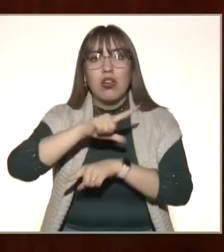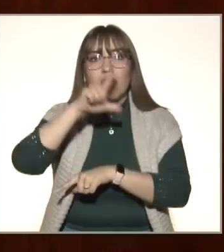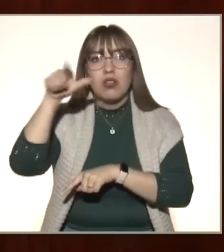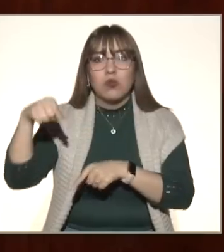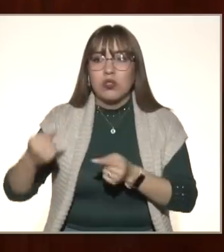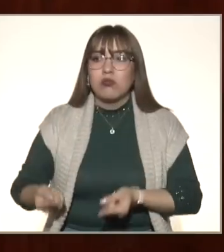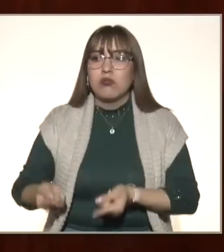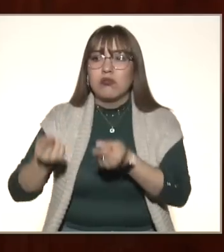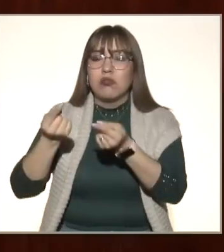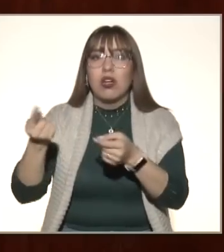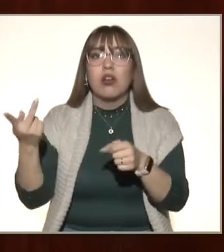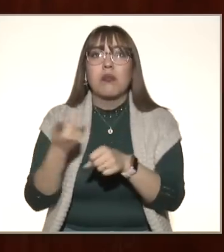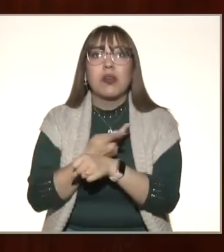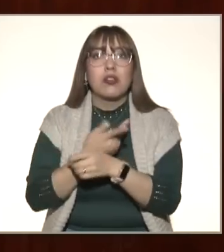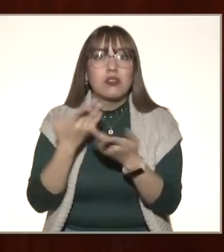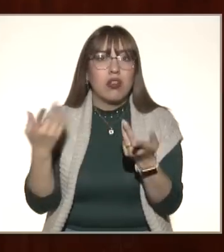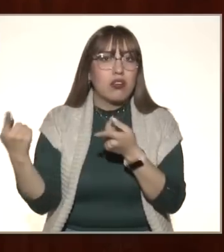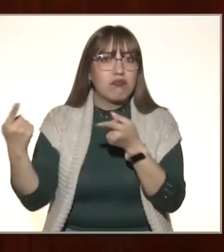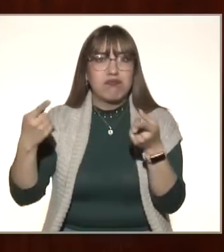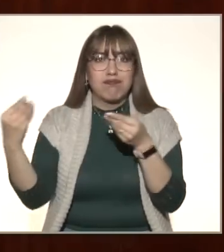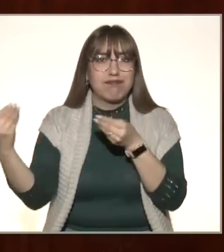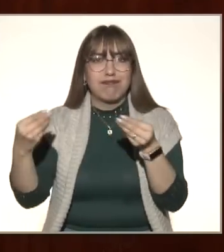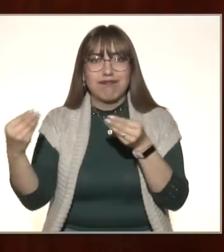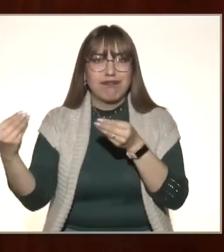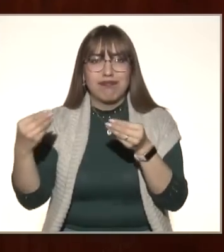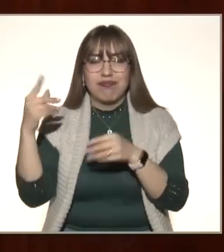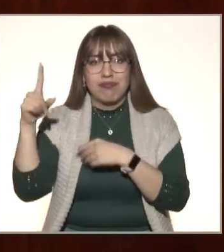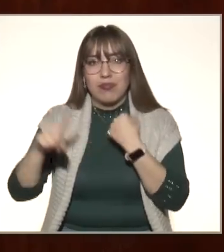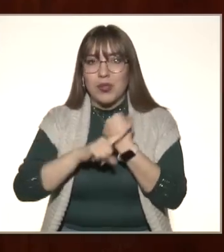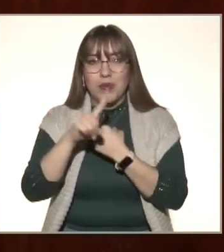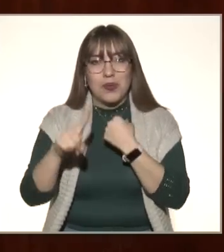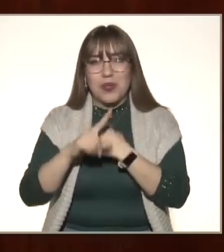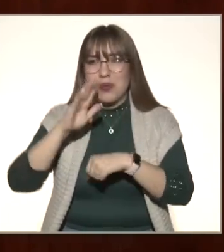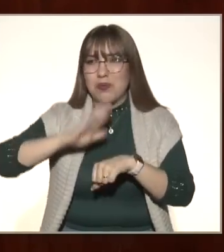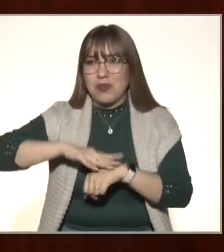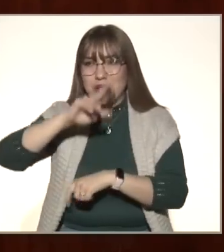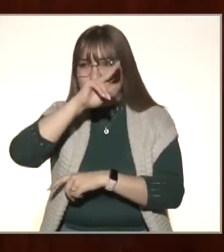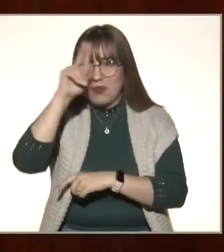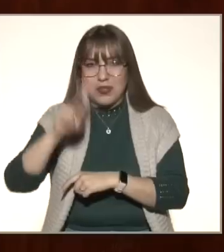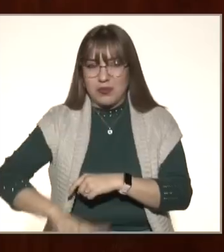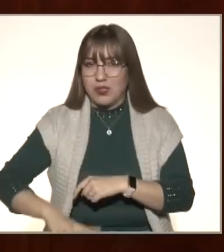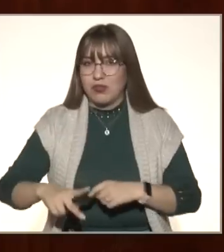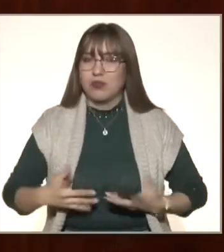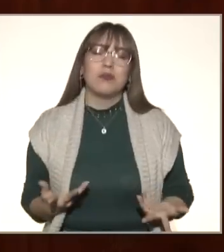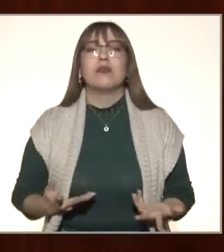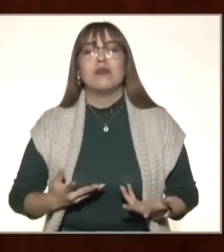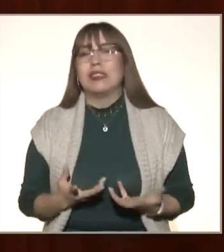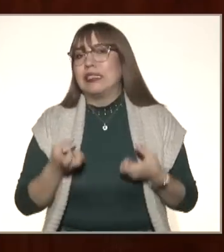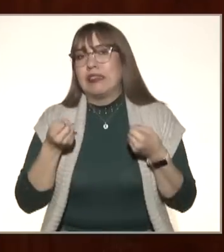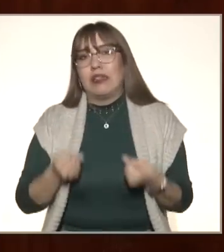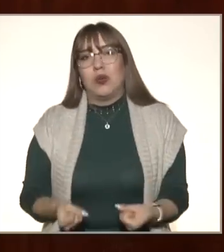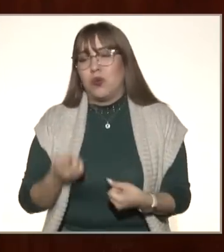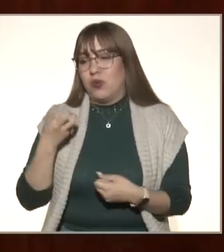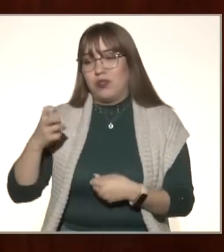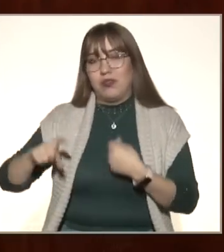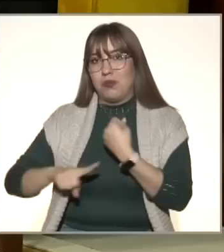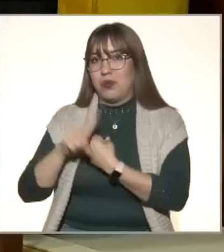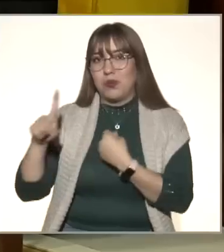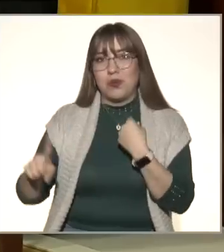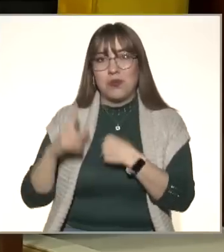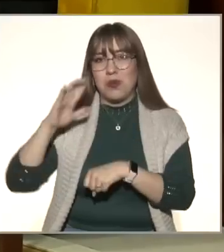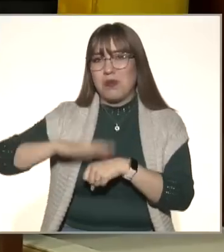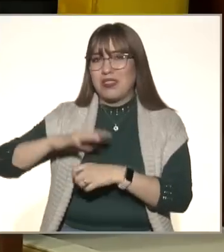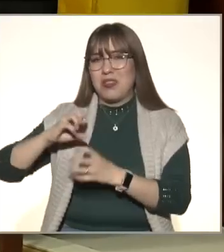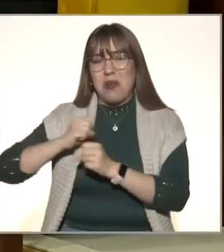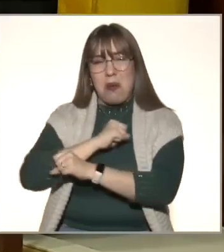pero evitarlo justo va haciendo que todo se convierta en una bola de nieve y que va a haber un momento en que se va a salir de nuestras manos. Entonces